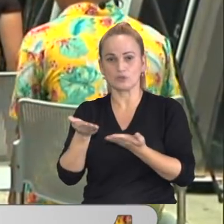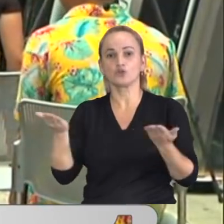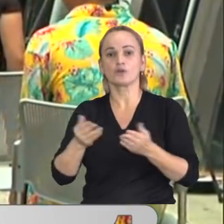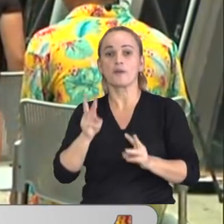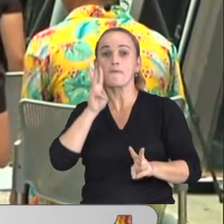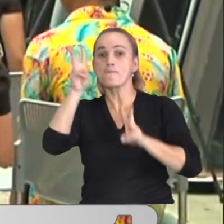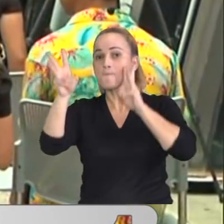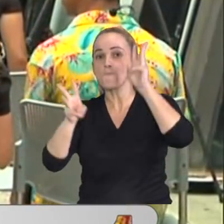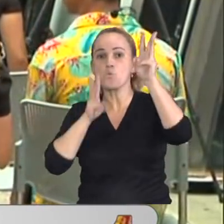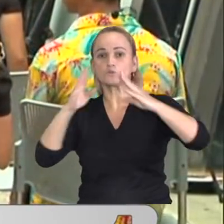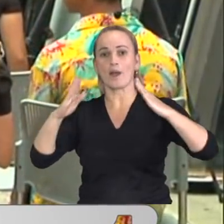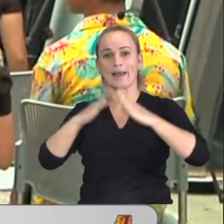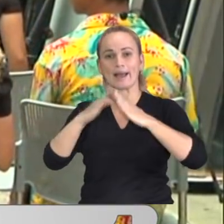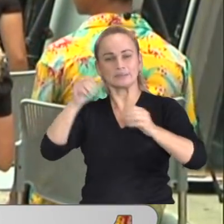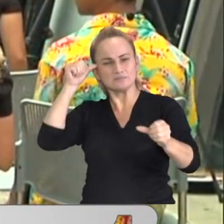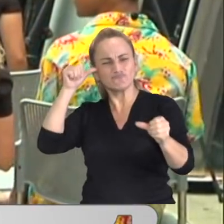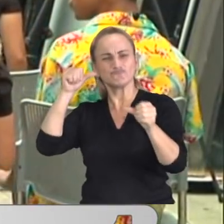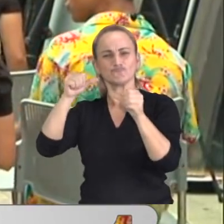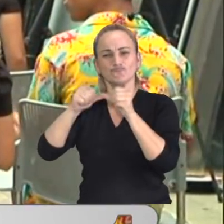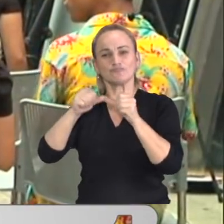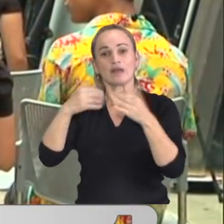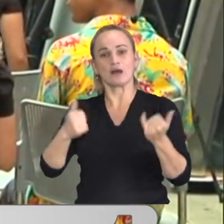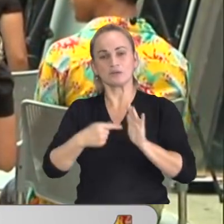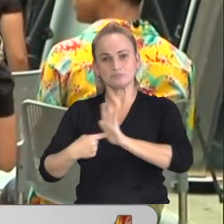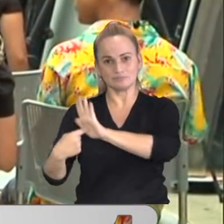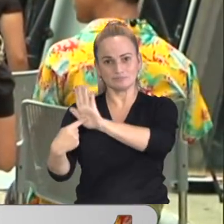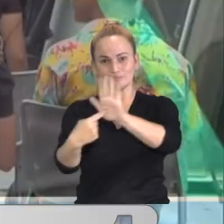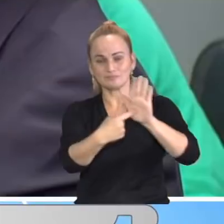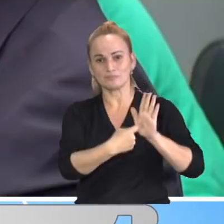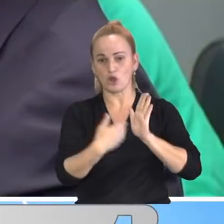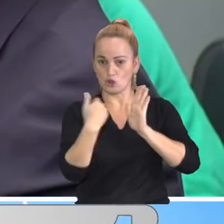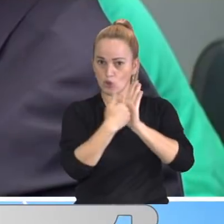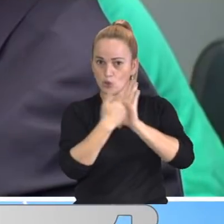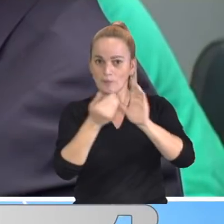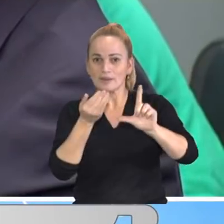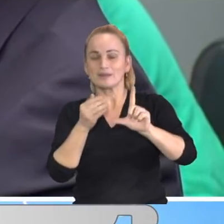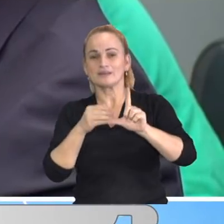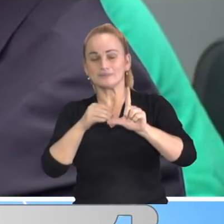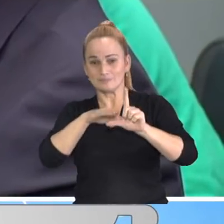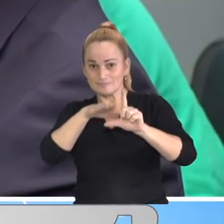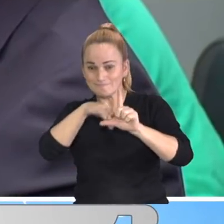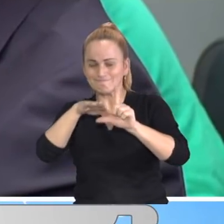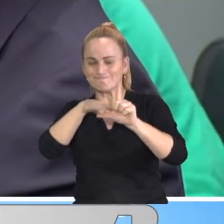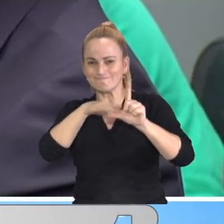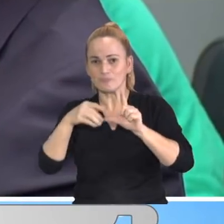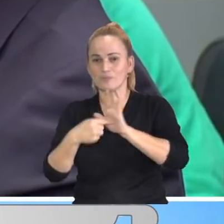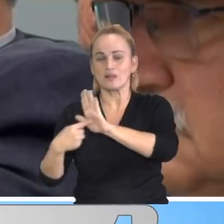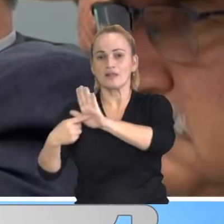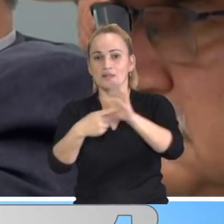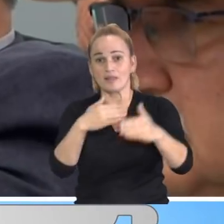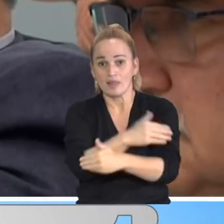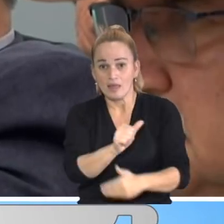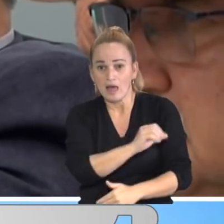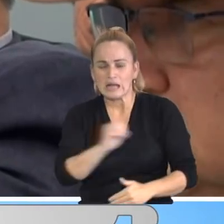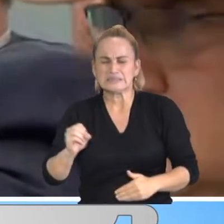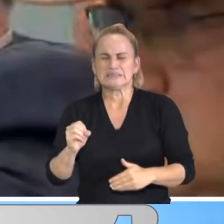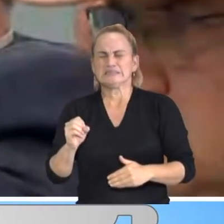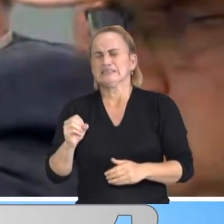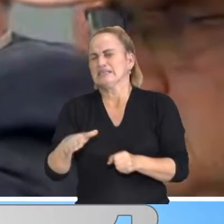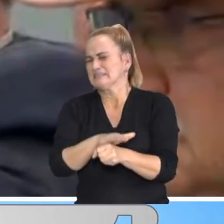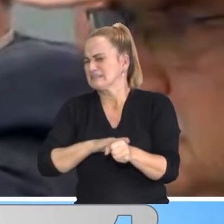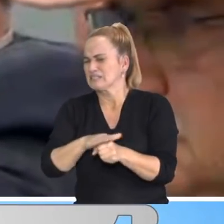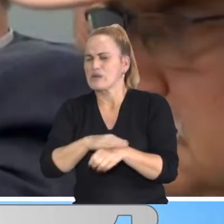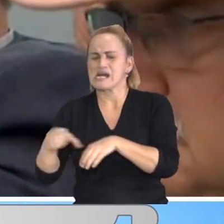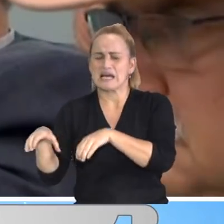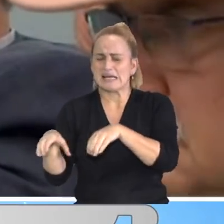Museo Casa de la Memoria, en donde se hace la presentación del documental Infancia Reclutada, que justamente narra los dramáticos y